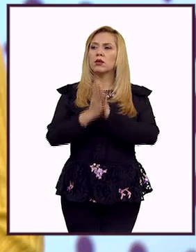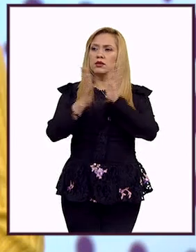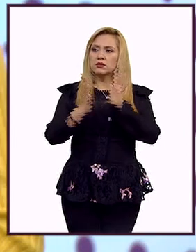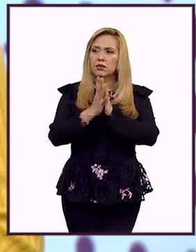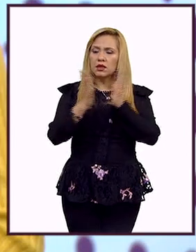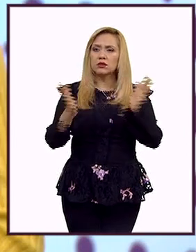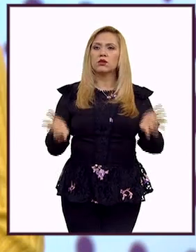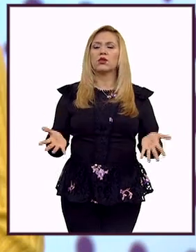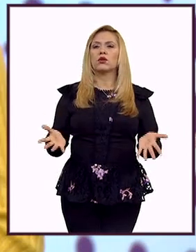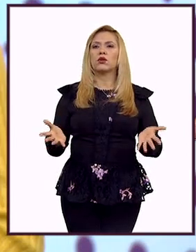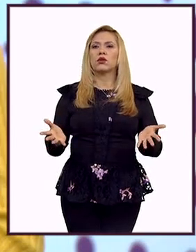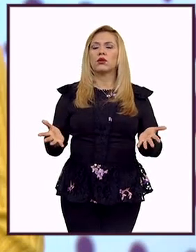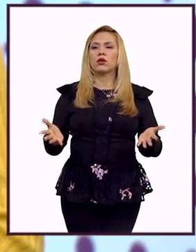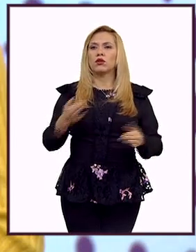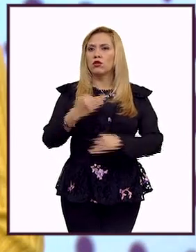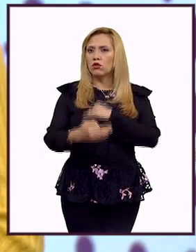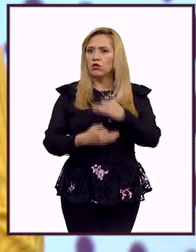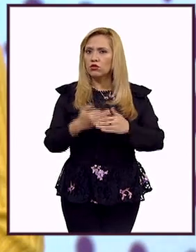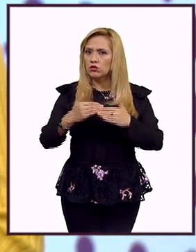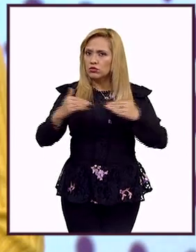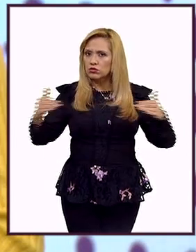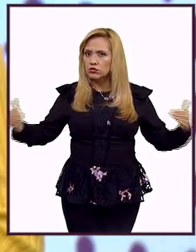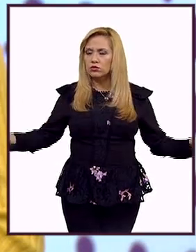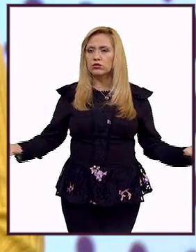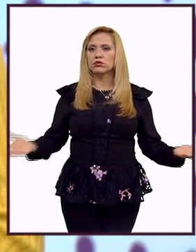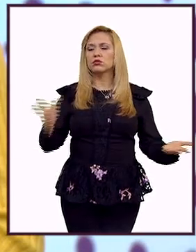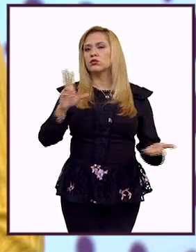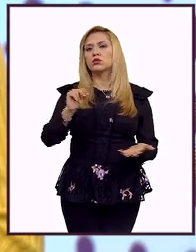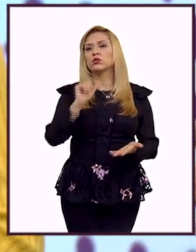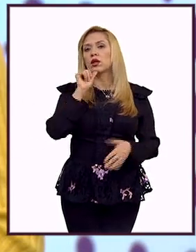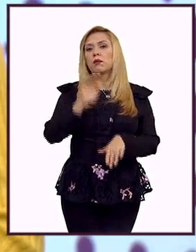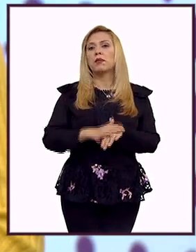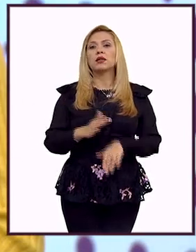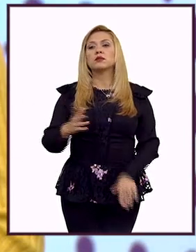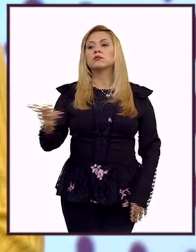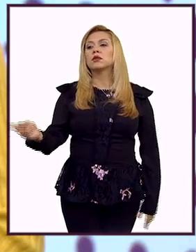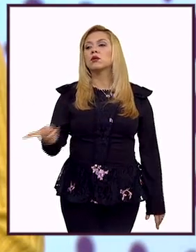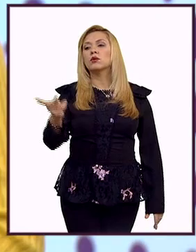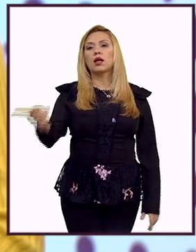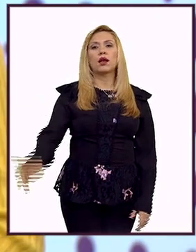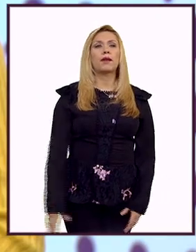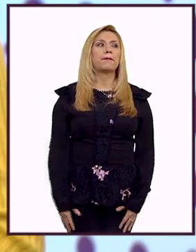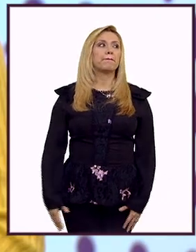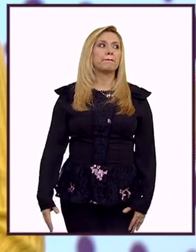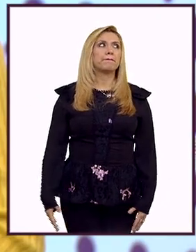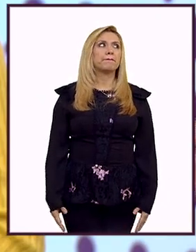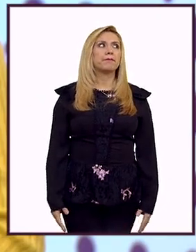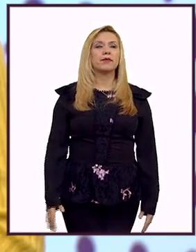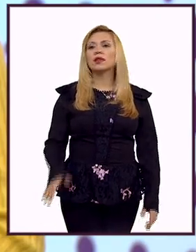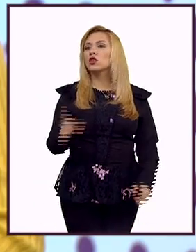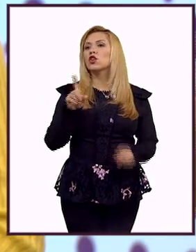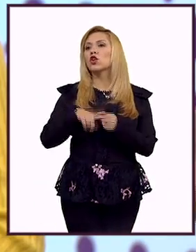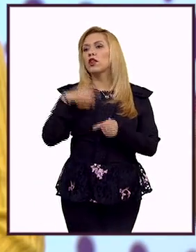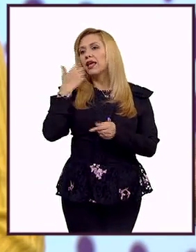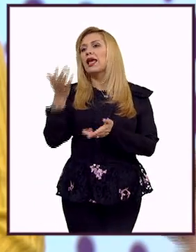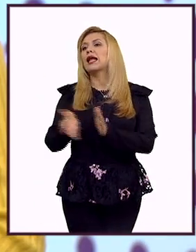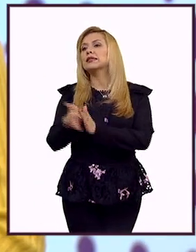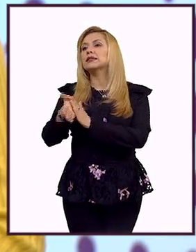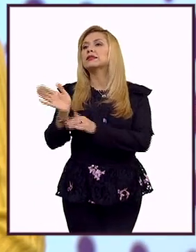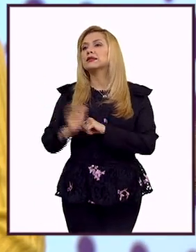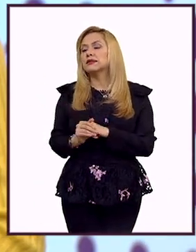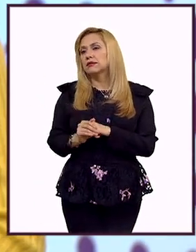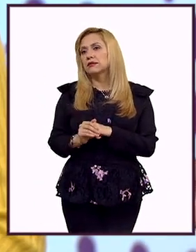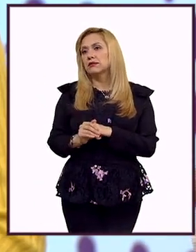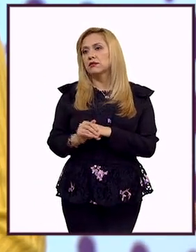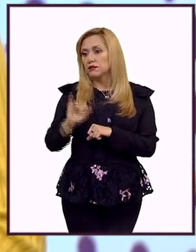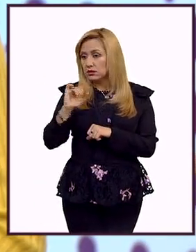participación sustantiva, que no solamente se limite a preguntarles de qué lado quieren el proyecto, sino realmente si lo quieren o no,